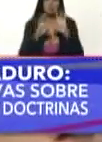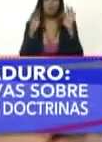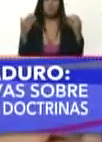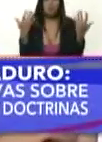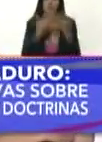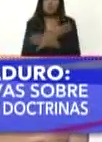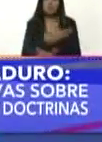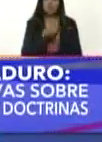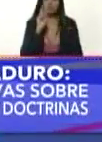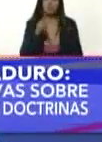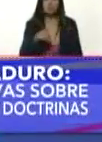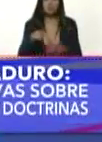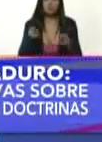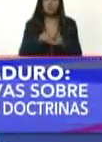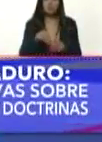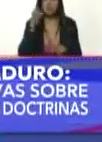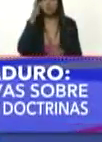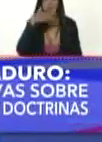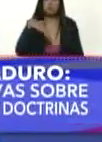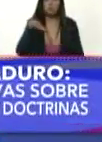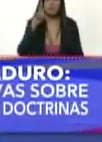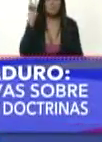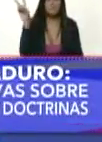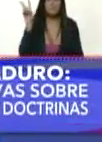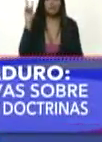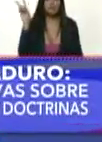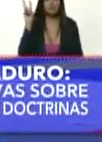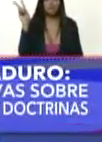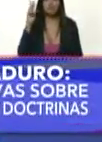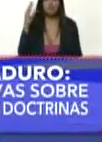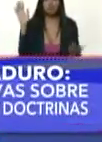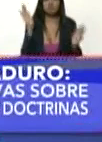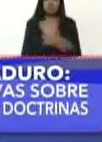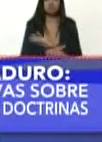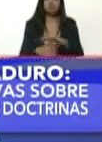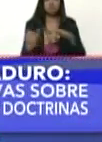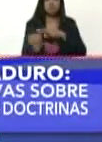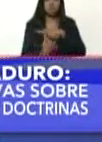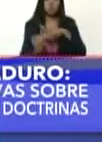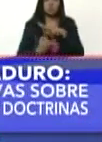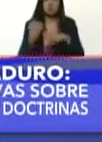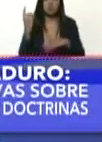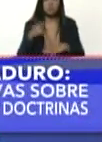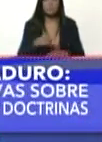confundir al pueblo venezolano y destruir las instituciones.